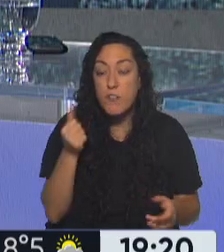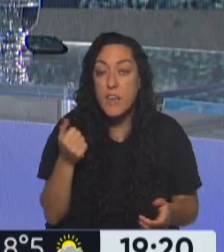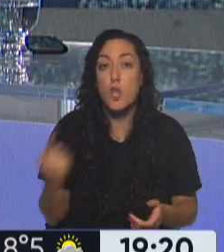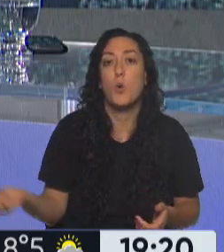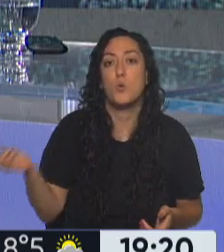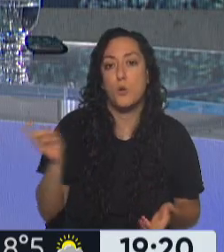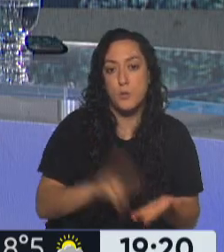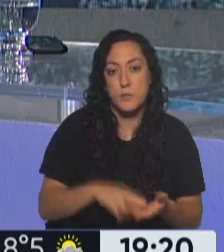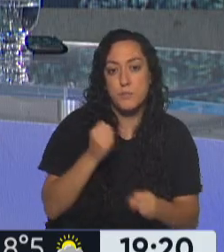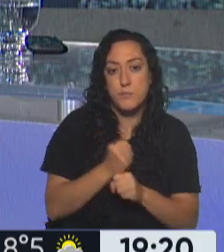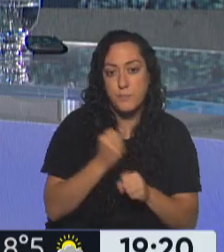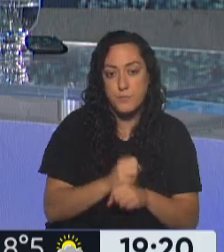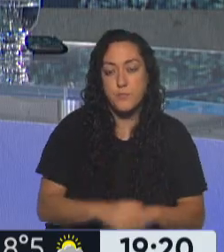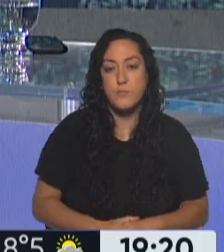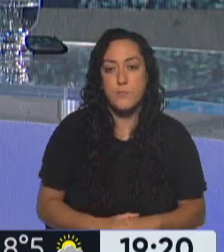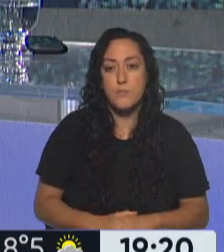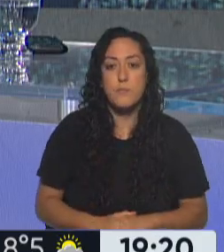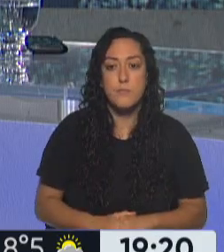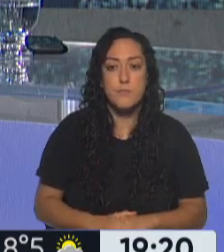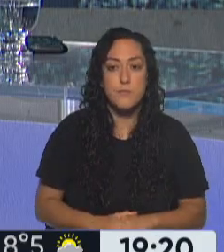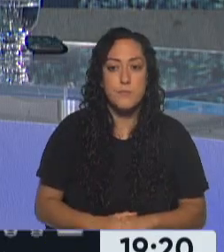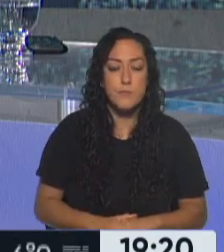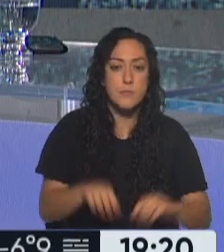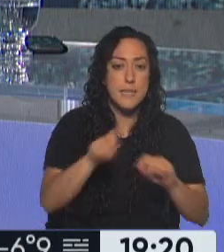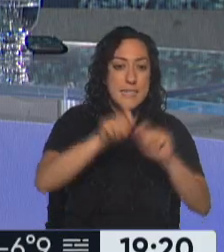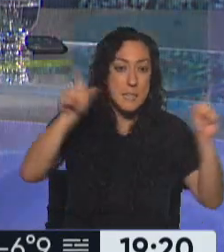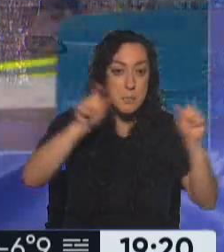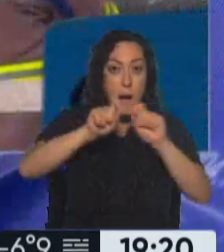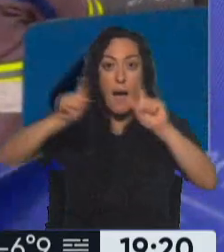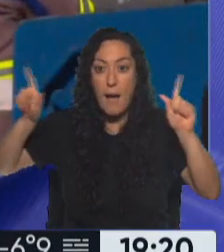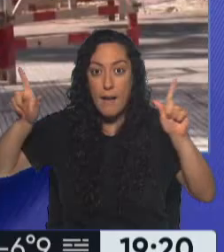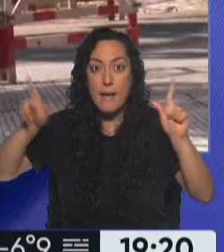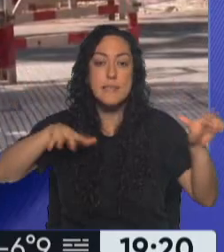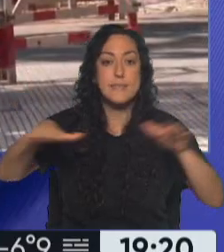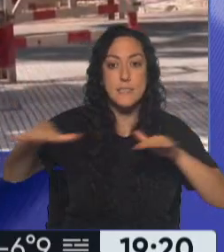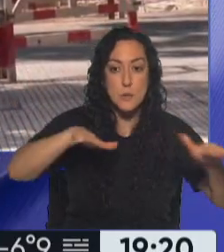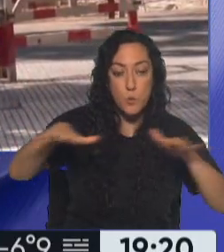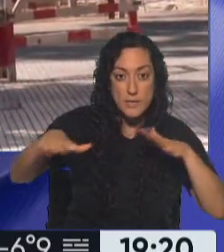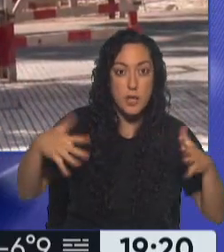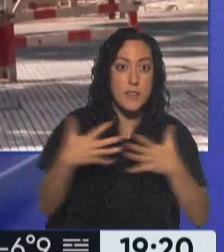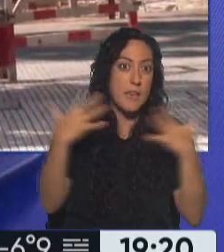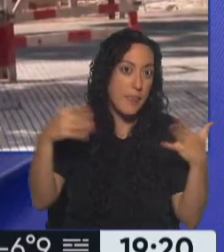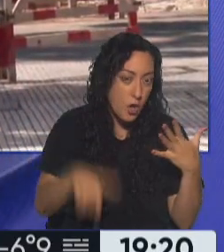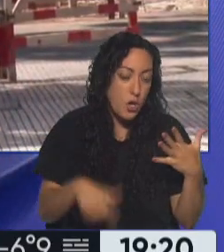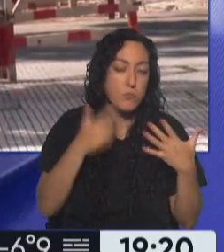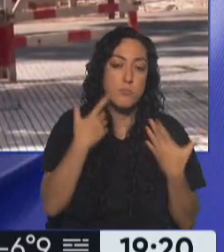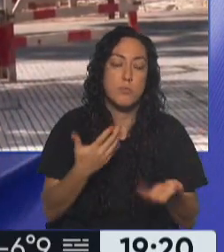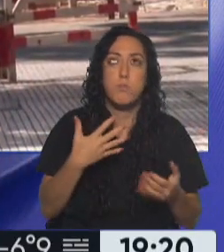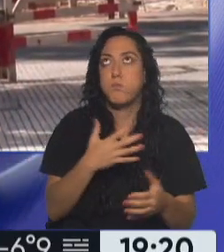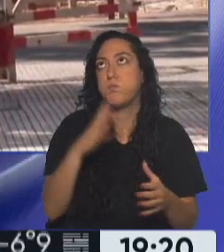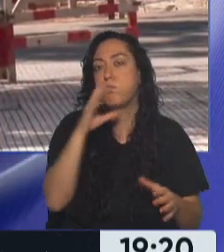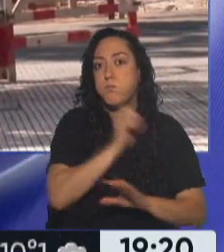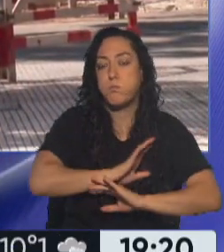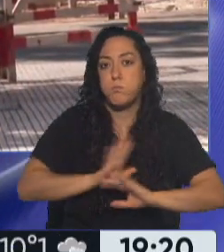ver, rápidamente le proponemos compartir con estas imágenes lo que ha sucedido en este día realmente agotador por las